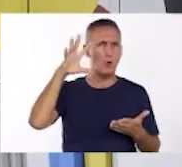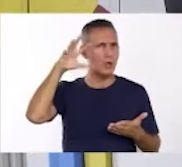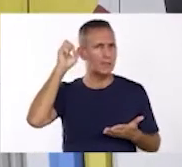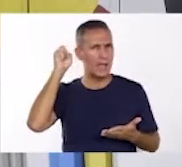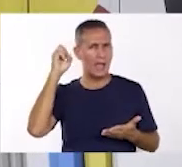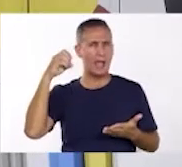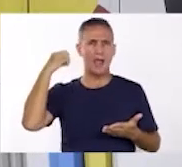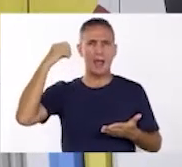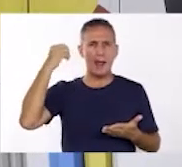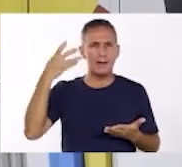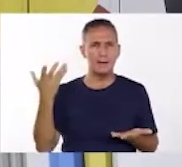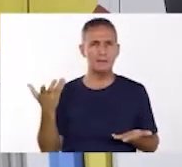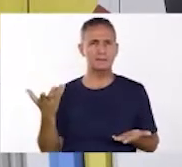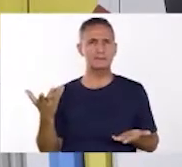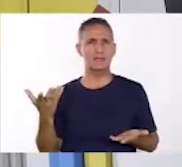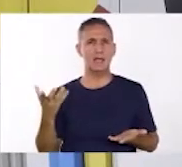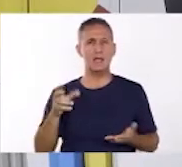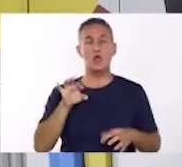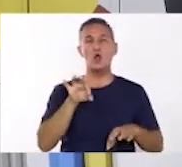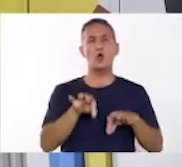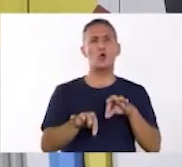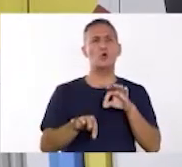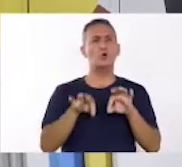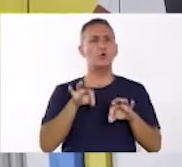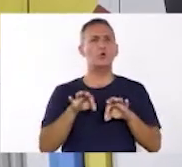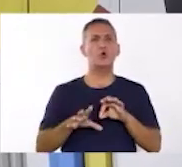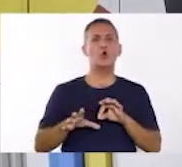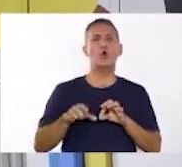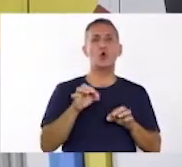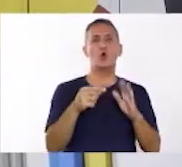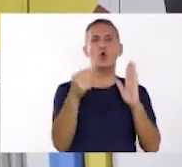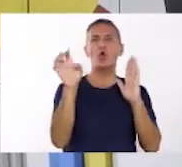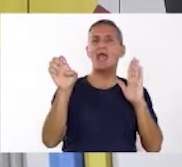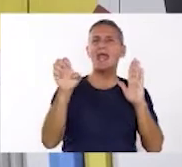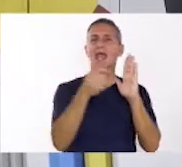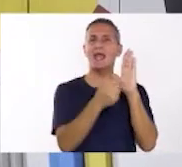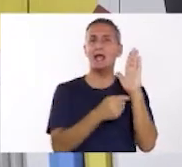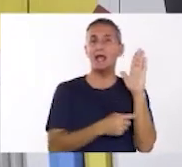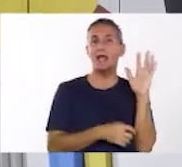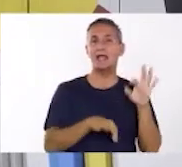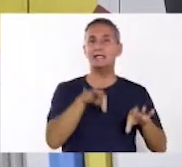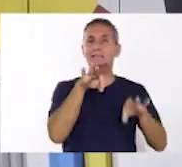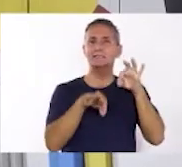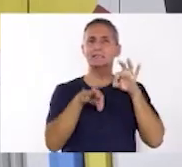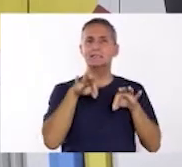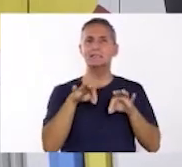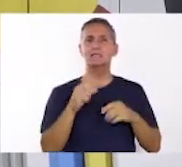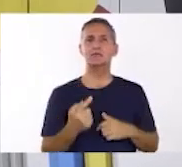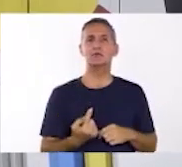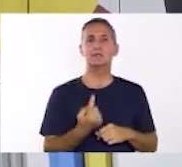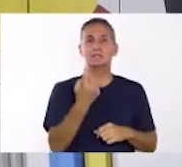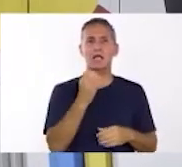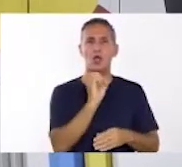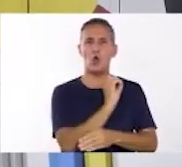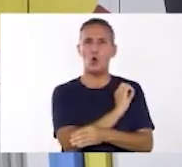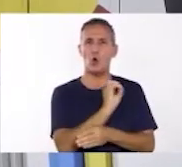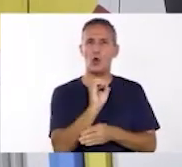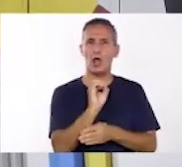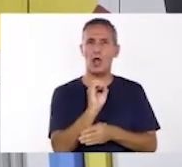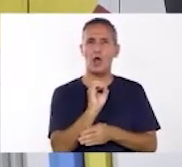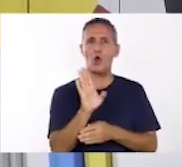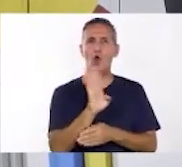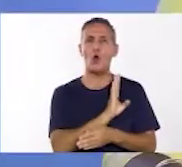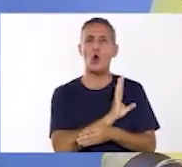pueden analizar, no pueden sacar todos los elementos que tienen que extraer de una obra